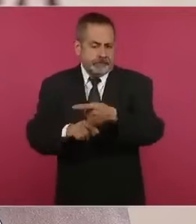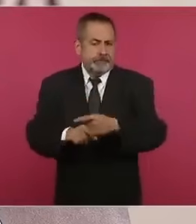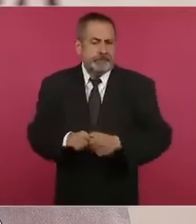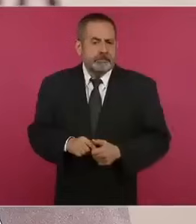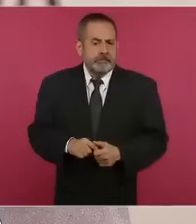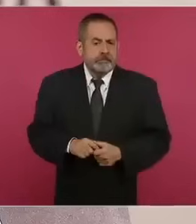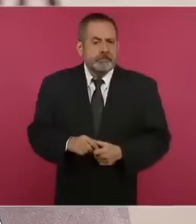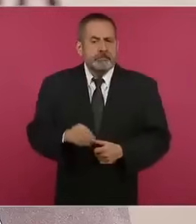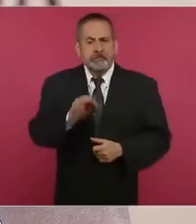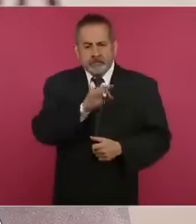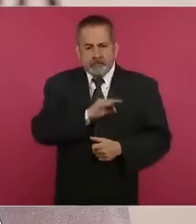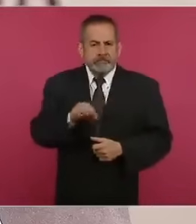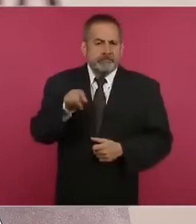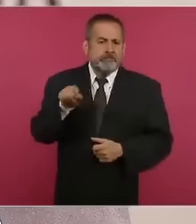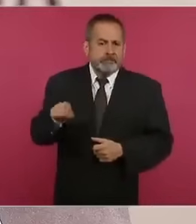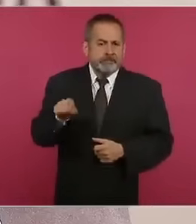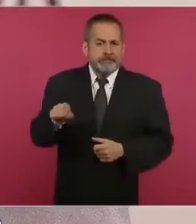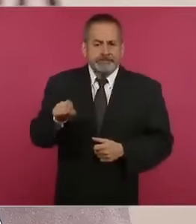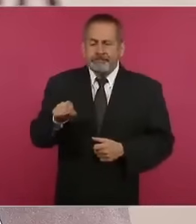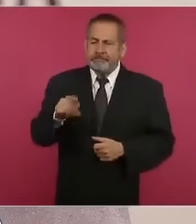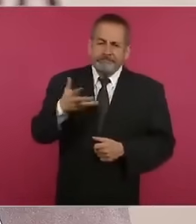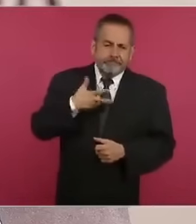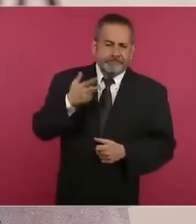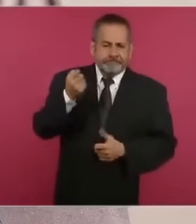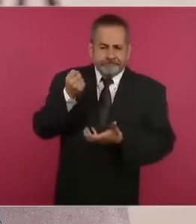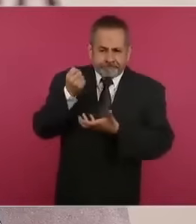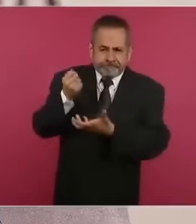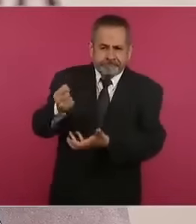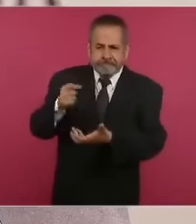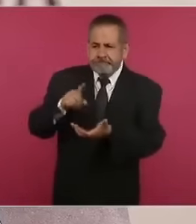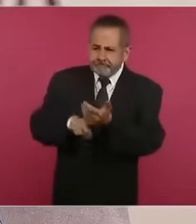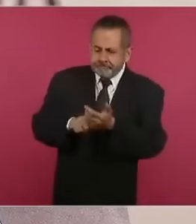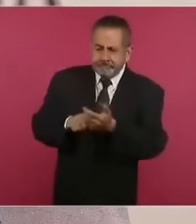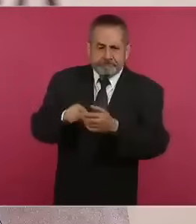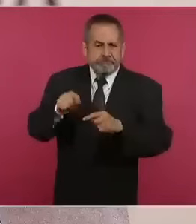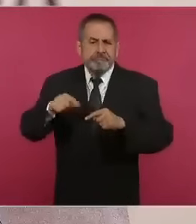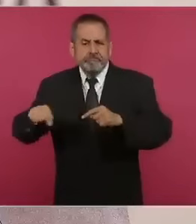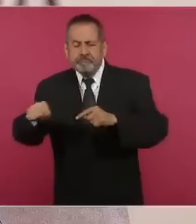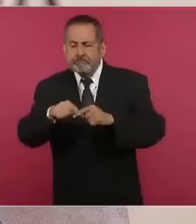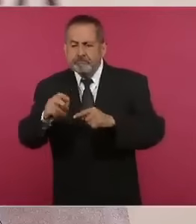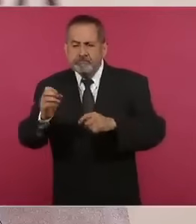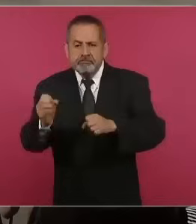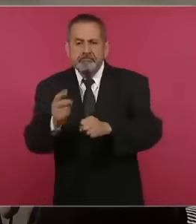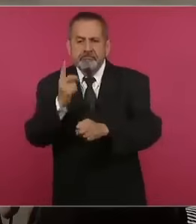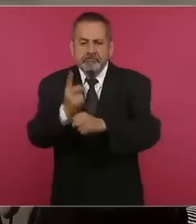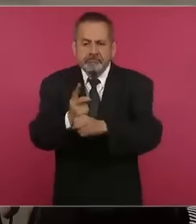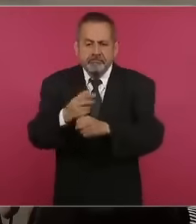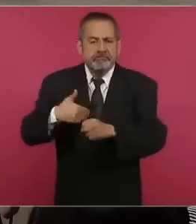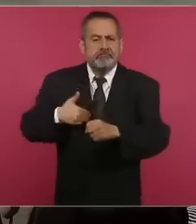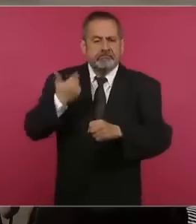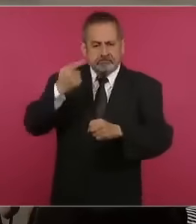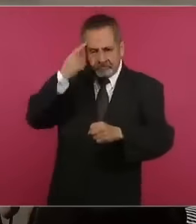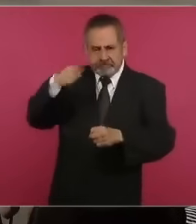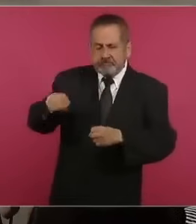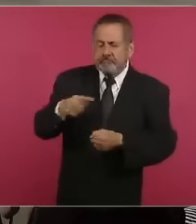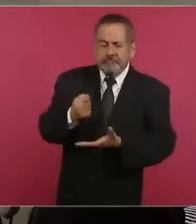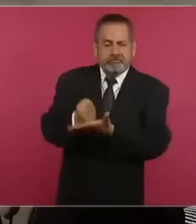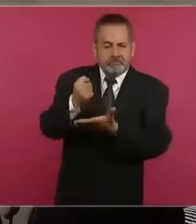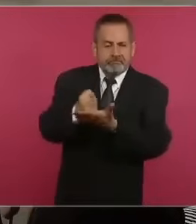contar con los recursos que les permitan tener las oportunidades de una rehabilitación de